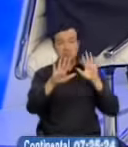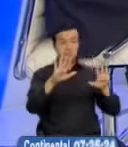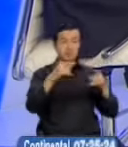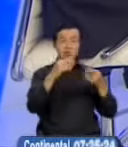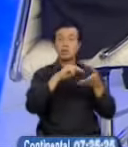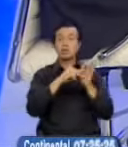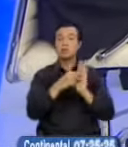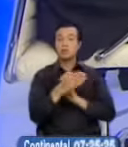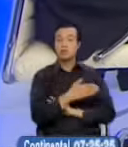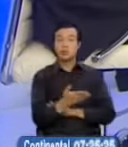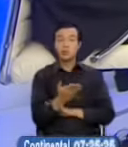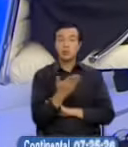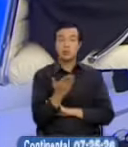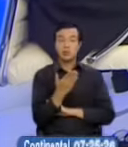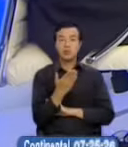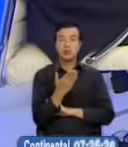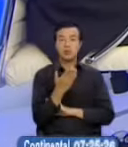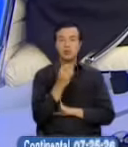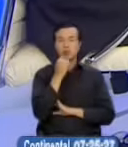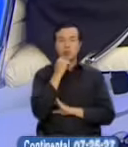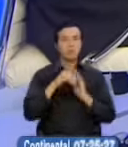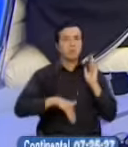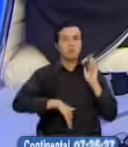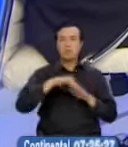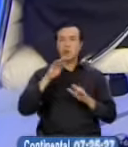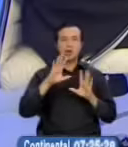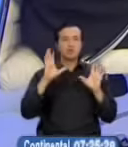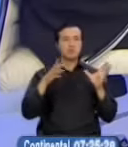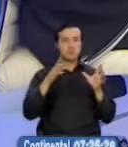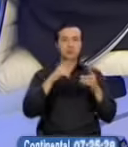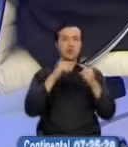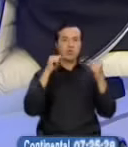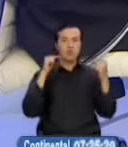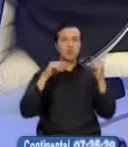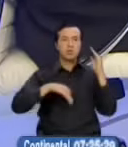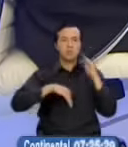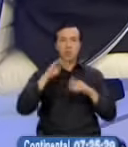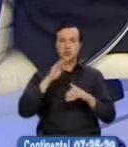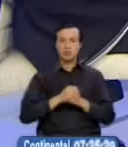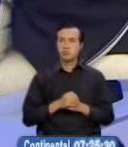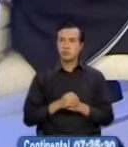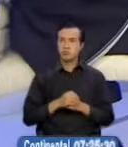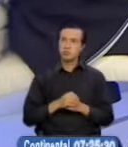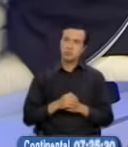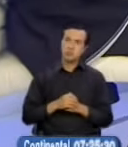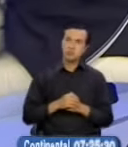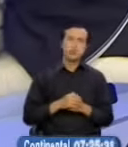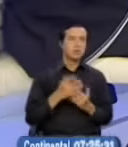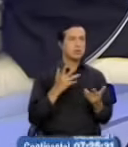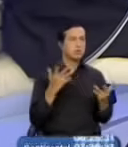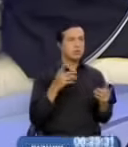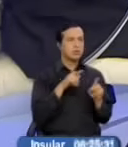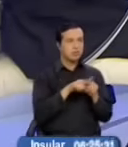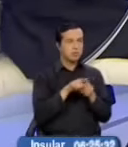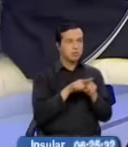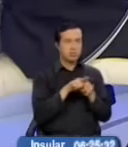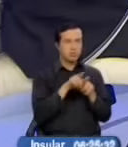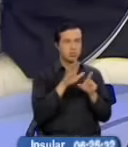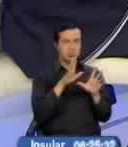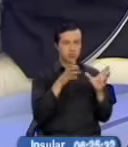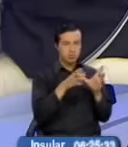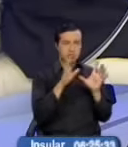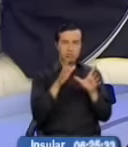hace es iluminar todavía más este campo de oposición. ¿Pero no será porque se están compitiendo por el mismo universo